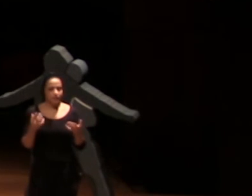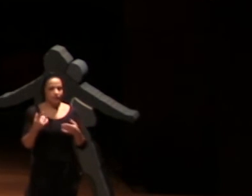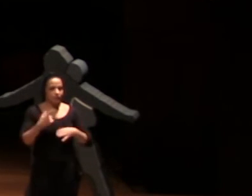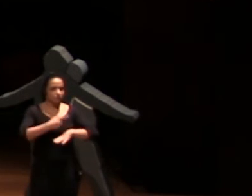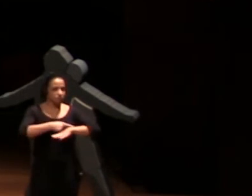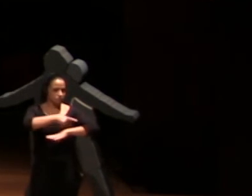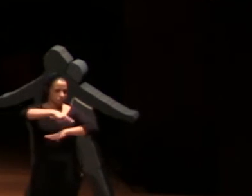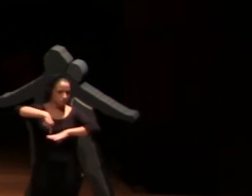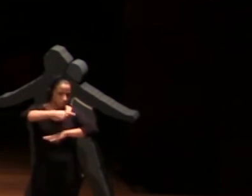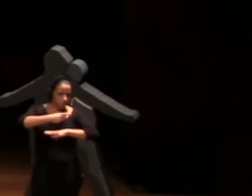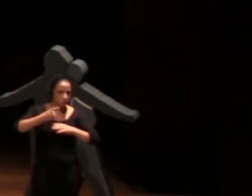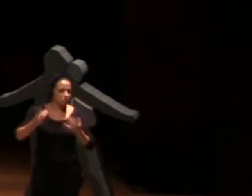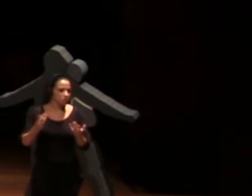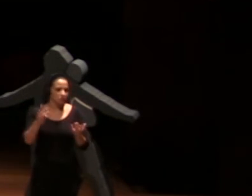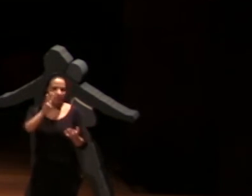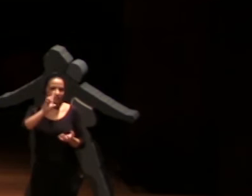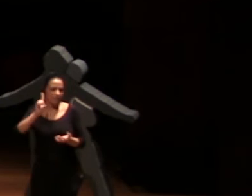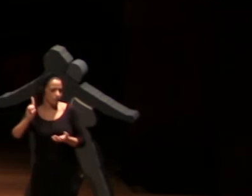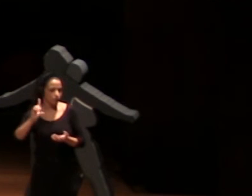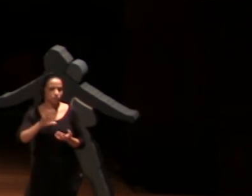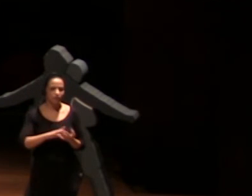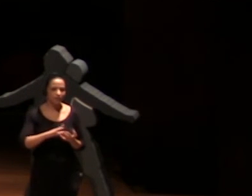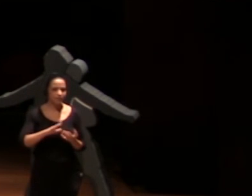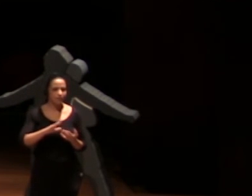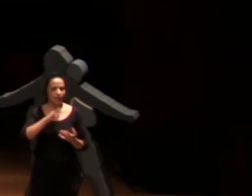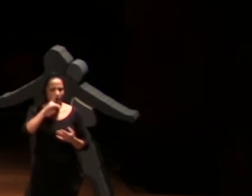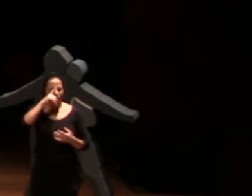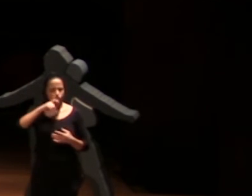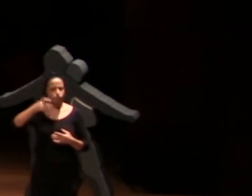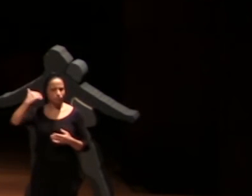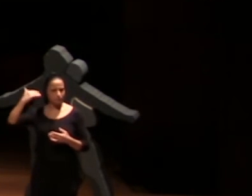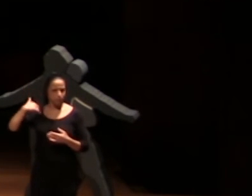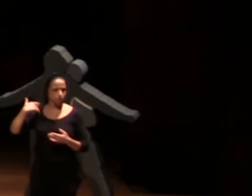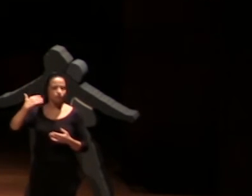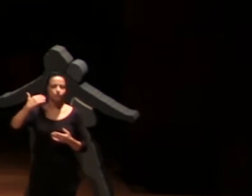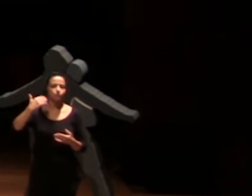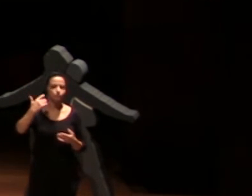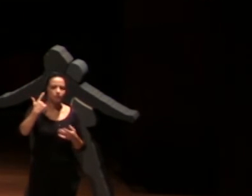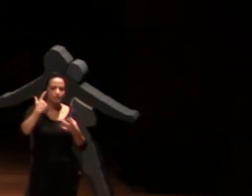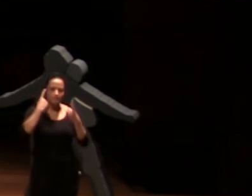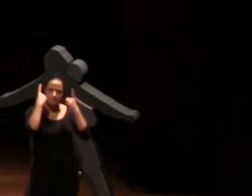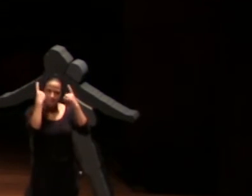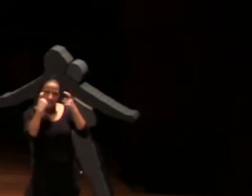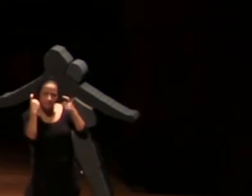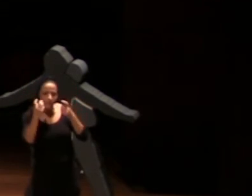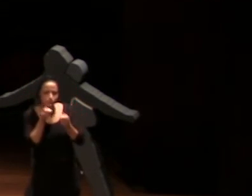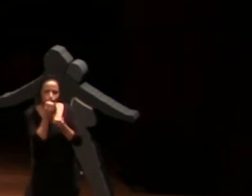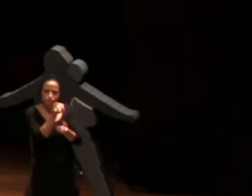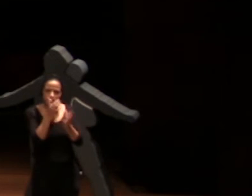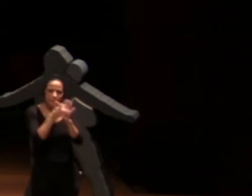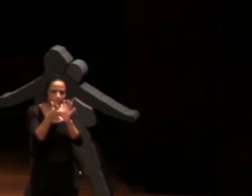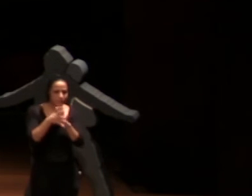magnetrómetros tridimensionales, y de alguna forma durante los 10 últimos años hemos estado desarrollando un intento de describir lo que sería